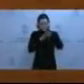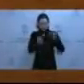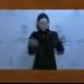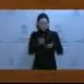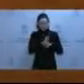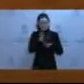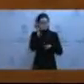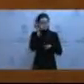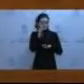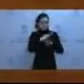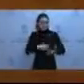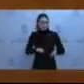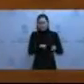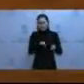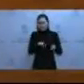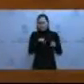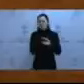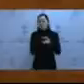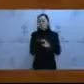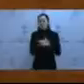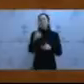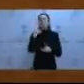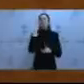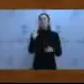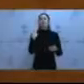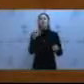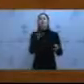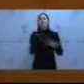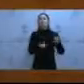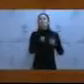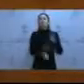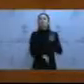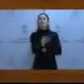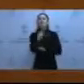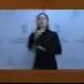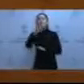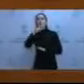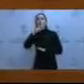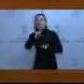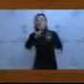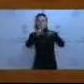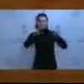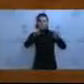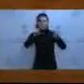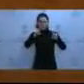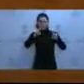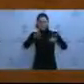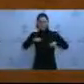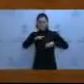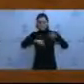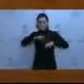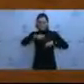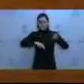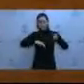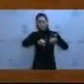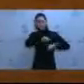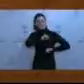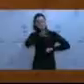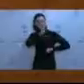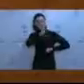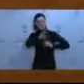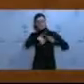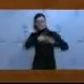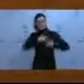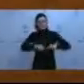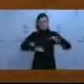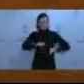consejera, yo creo que es cómo gestionaron ustedes esa crisis de BOVES. Una empresa que se va a abandonar la obra y ustedes esperan 3 años que les demanden, pues